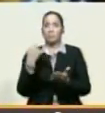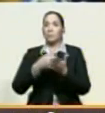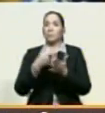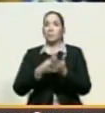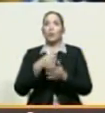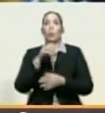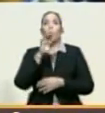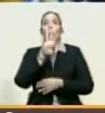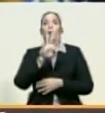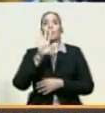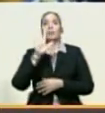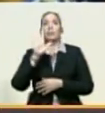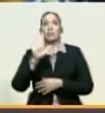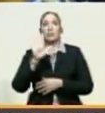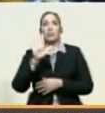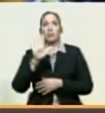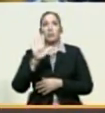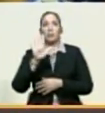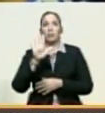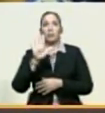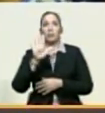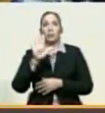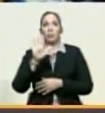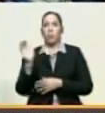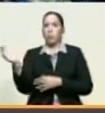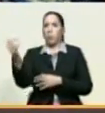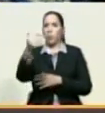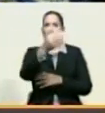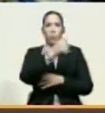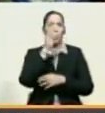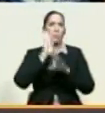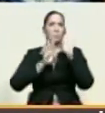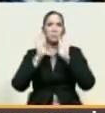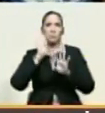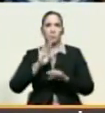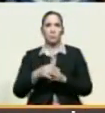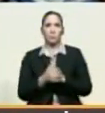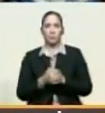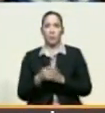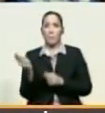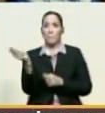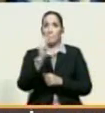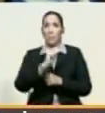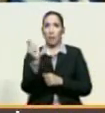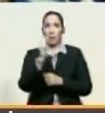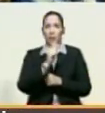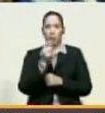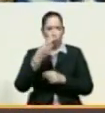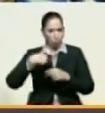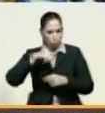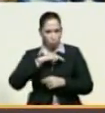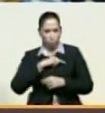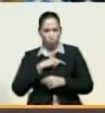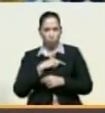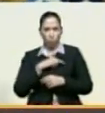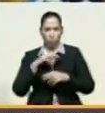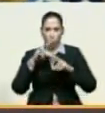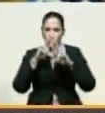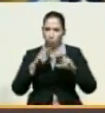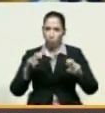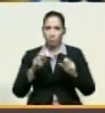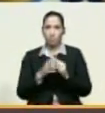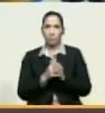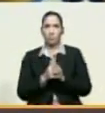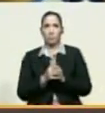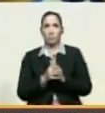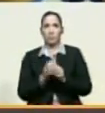45 toneladas de basura que según ellos que recolectaban al mes. Y hemos comprobado que el municipio Sucre nada